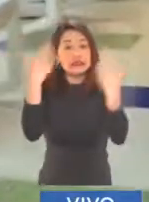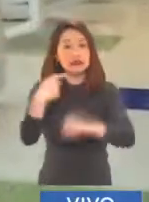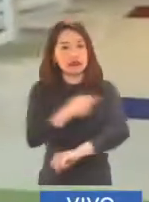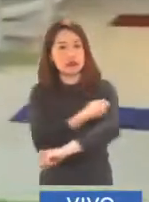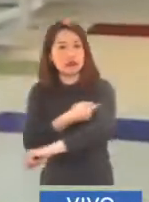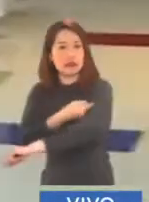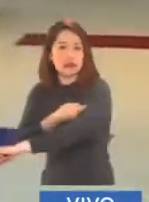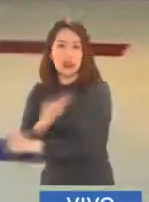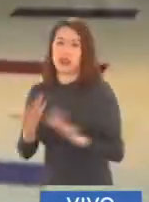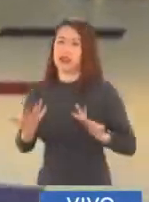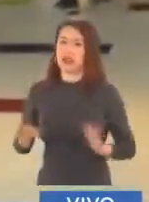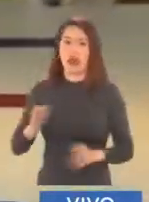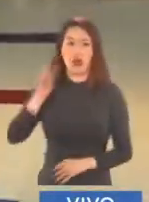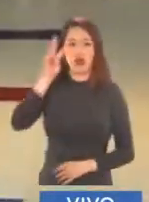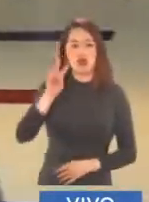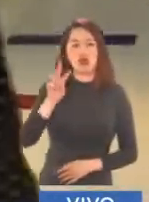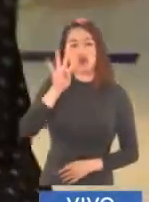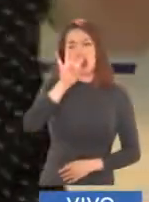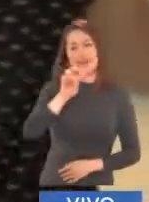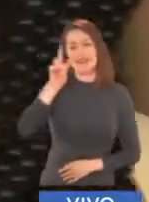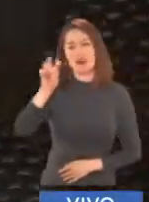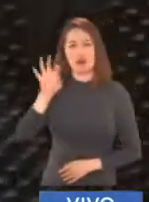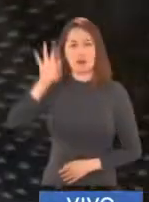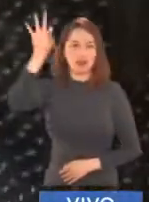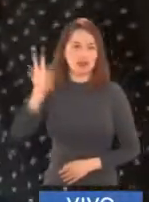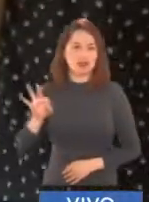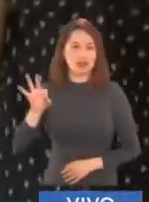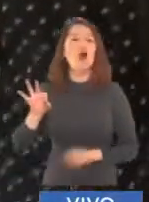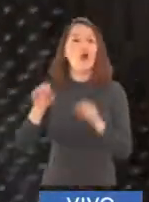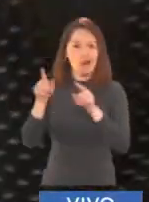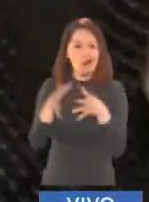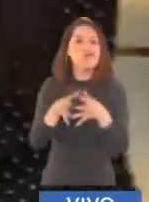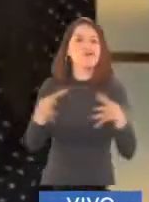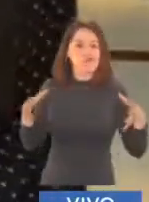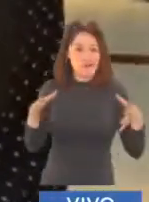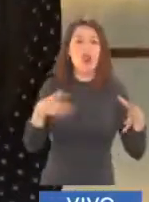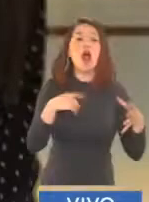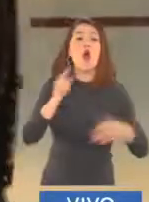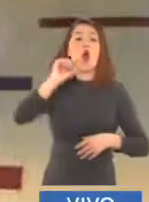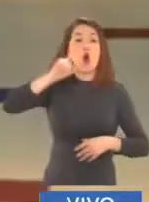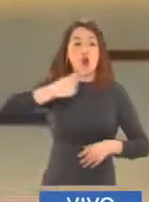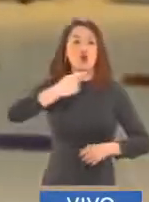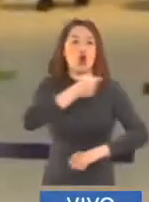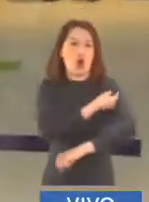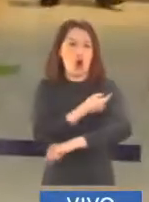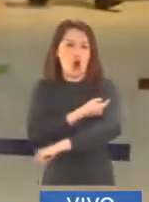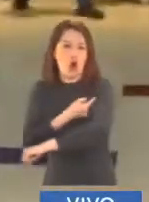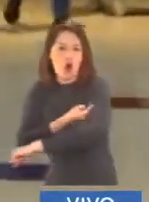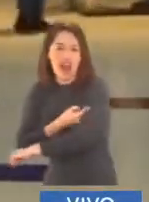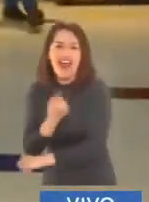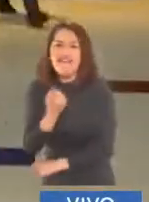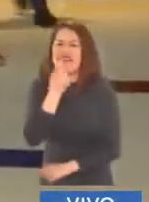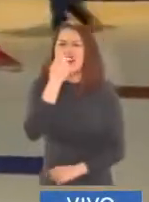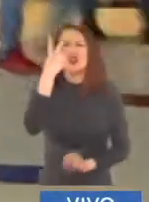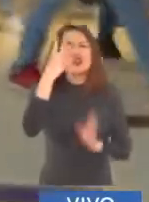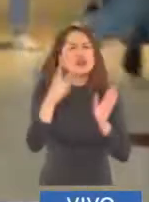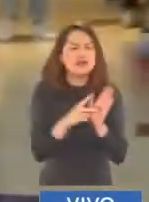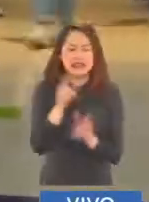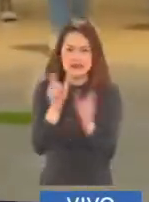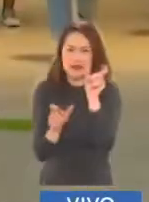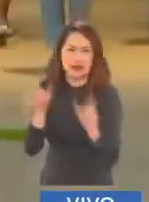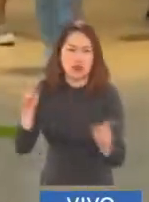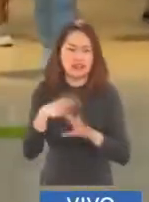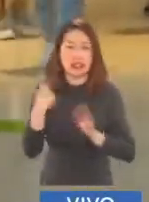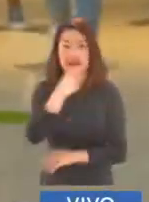un 98% de la población con la primera dosis. Todavía nos faltan 2.000 personas, muy poquitas, para poder llegar a